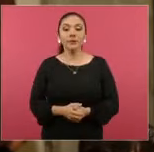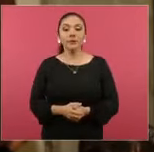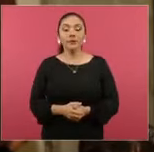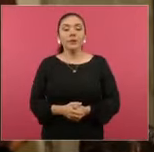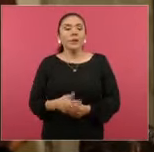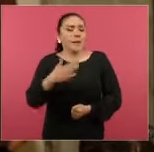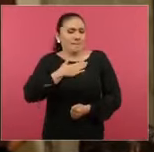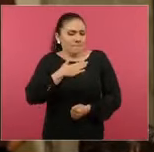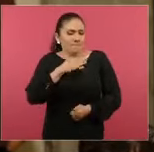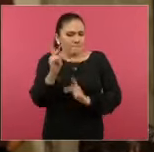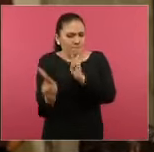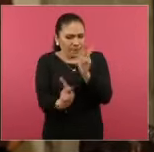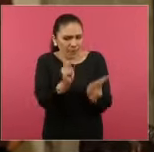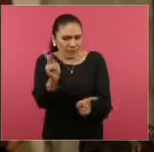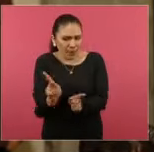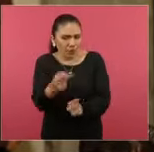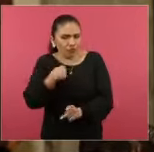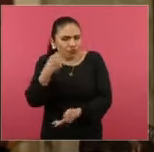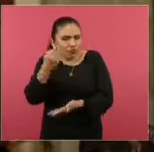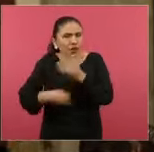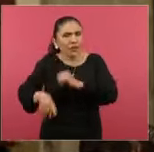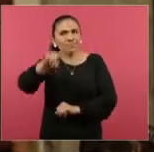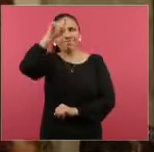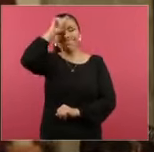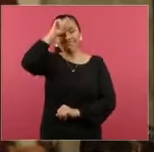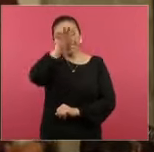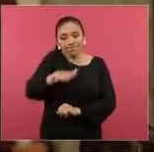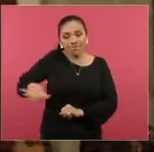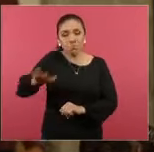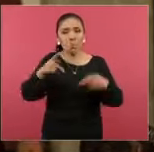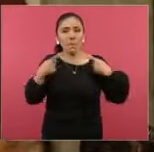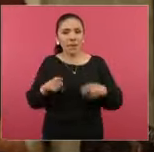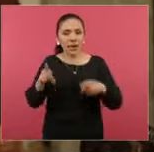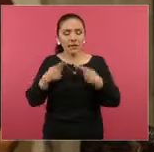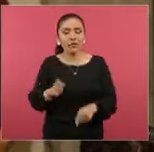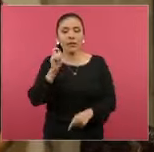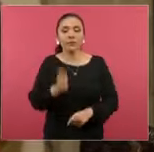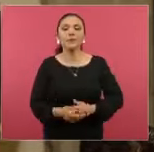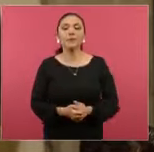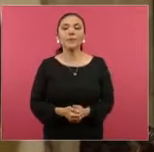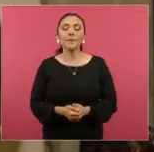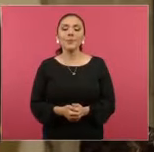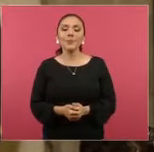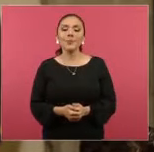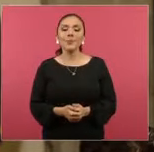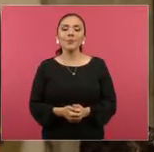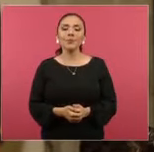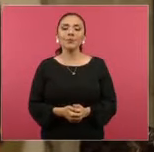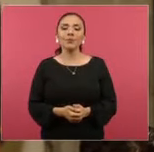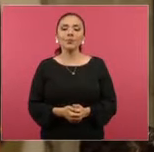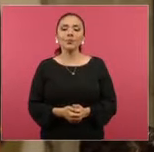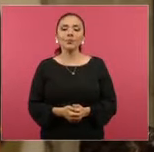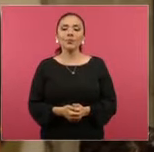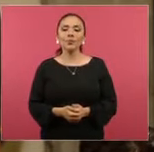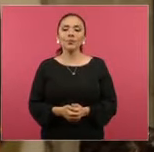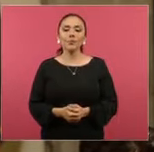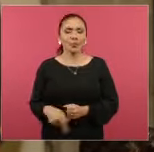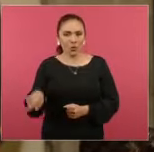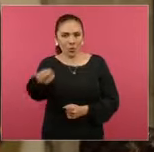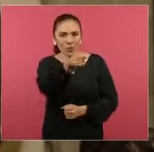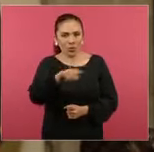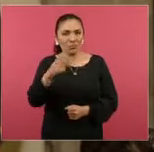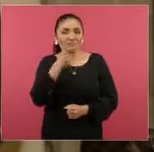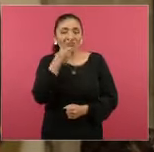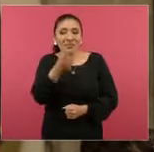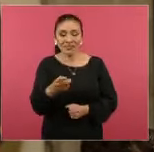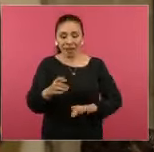Creo que la pregunta que nos quedaría más al pueblo de México sería, ¿qué es lo que quieren lograr con esta transformación